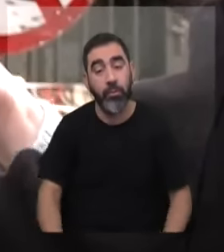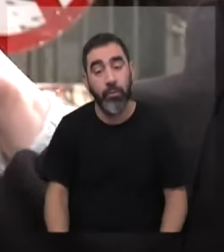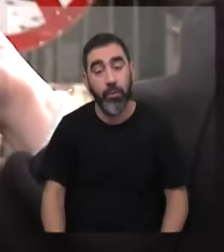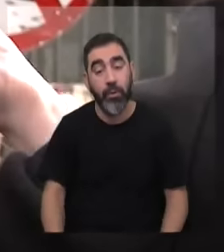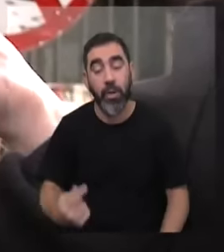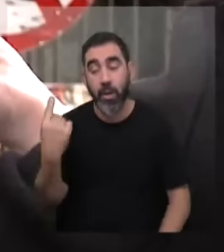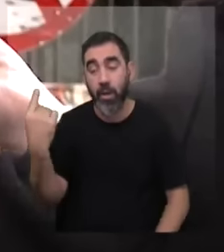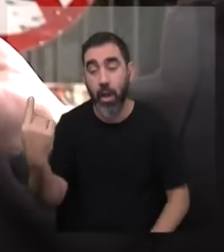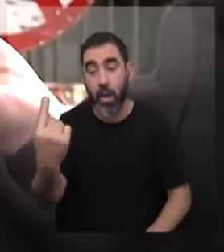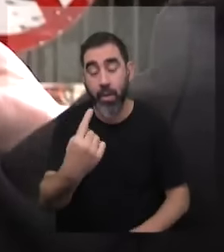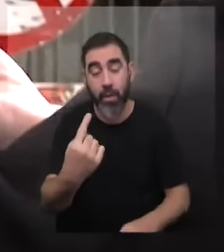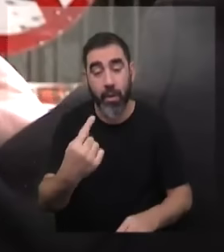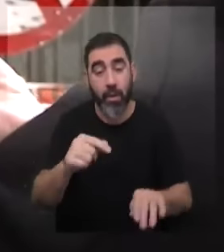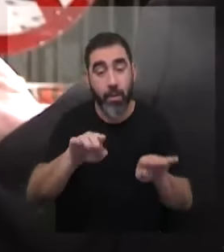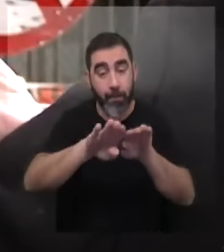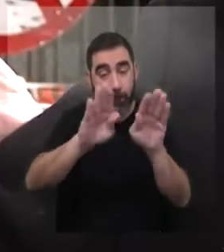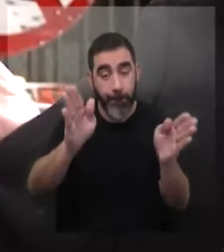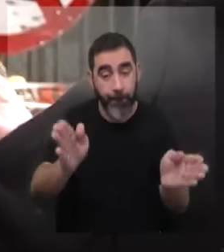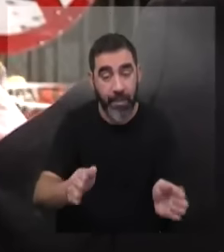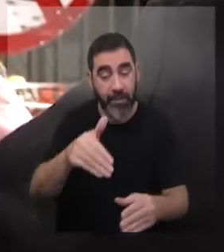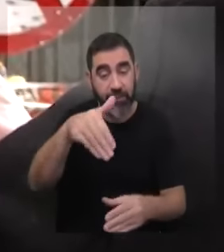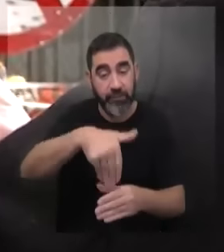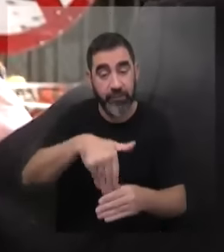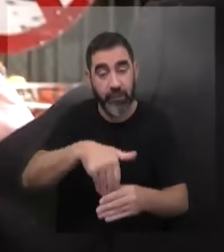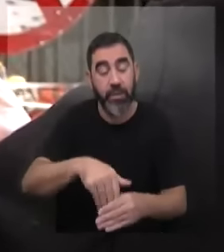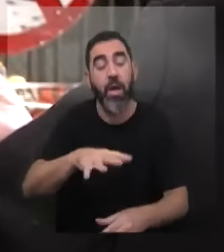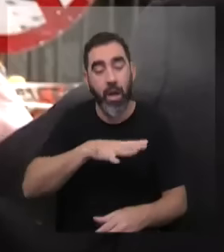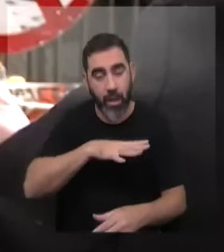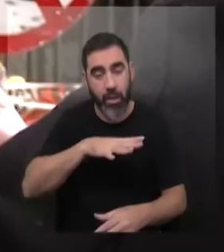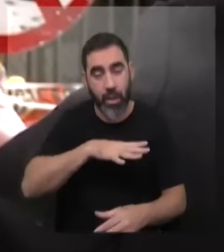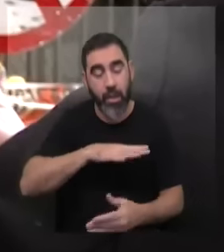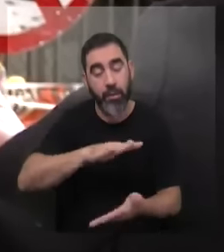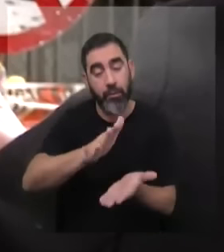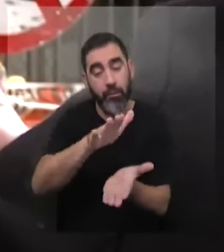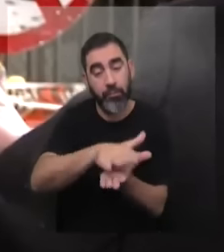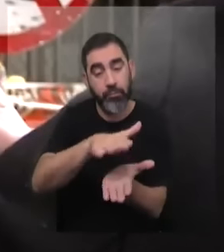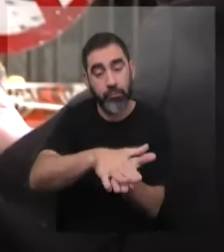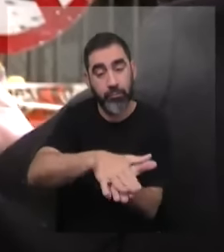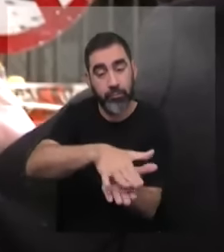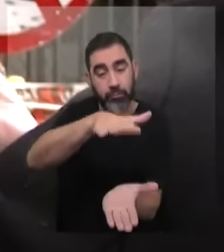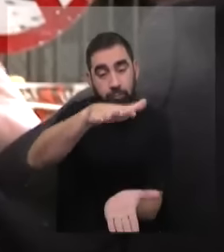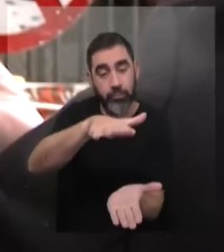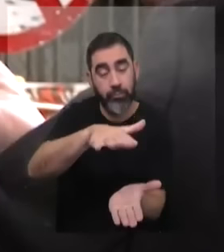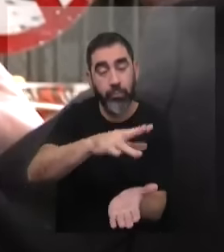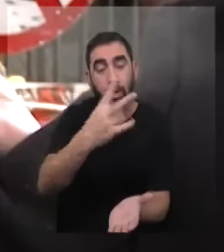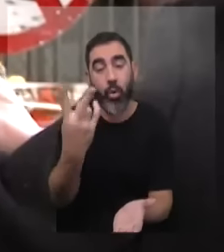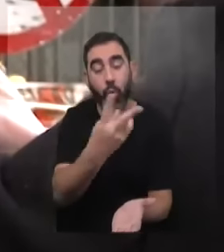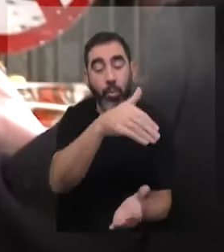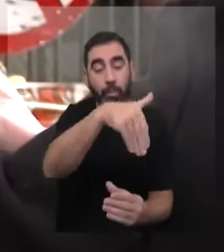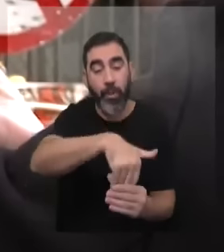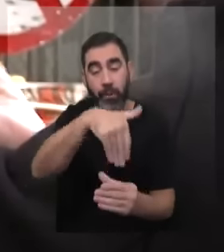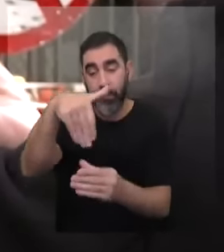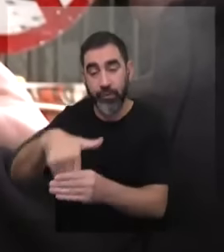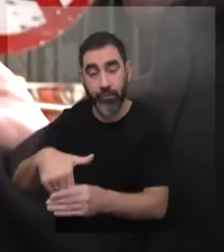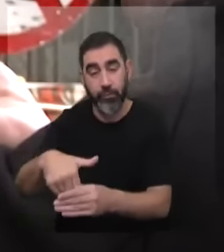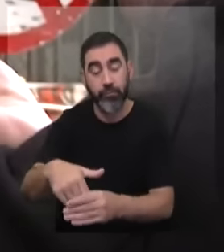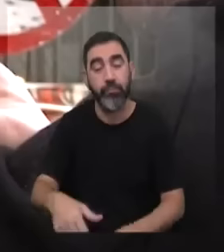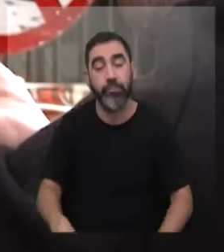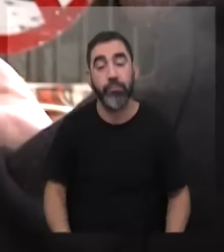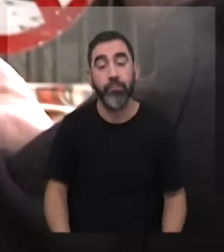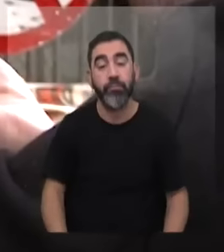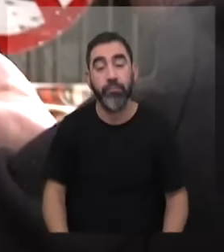cada eh lugar de votación van a estar las boletas en este caso para los dos plebiscitos y no obstante